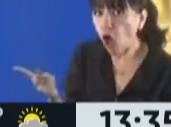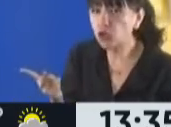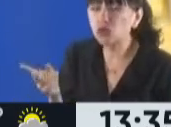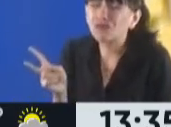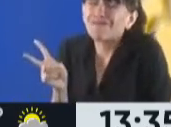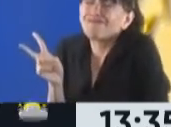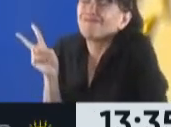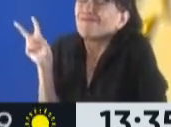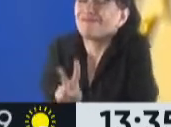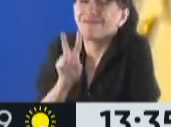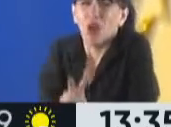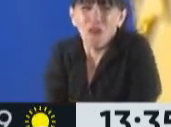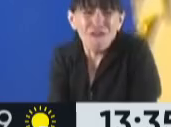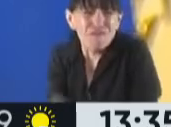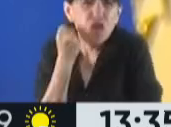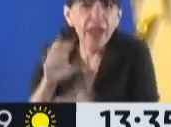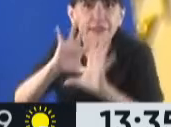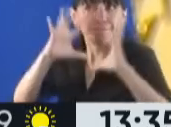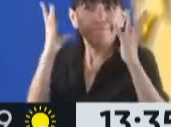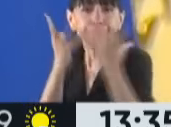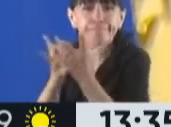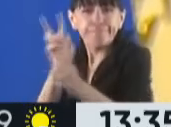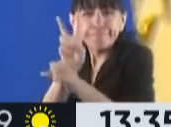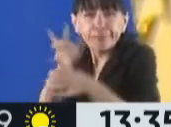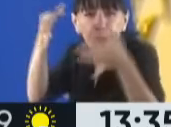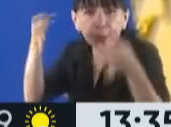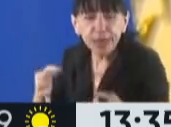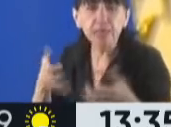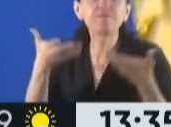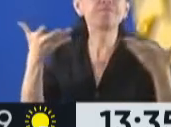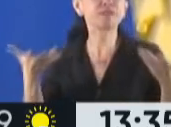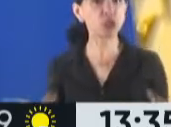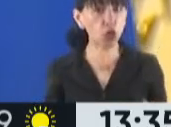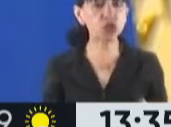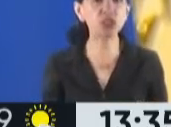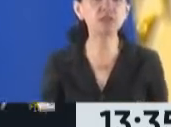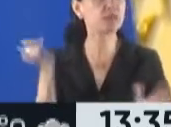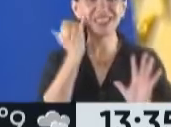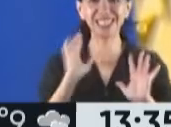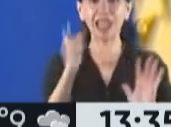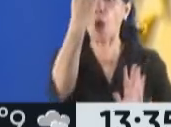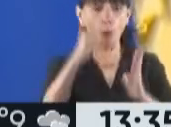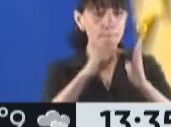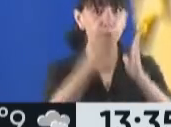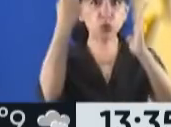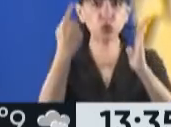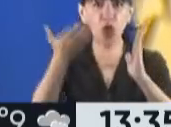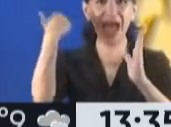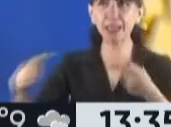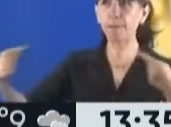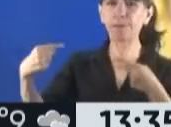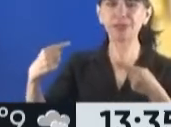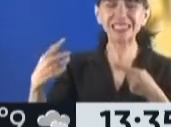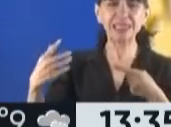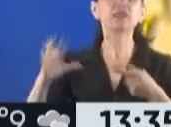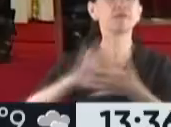medio ambiente. Entonces, ese problema inicial que tuvimos con la Unión Europea ha desaparecido. Ahora, aparecieron